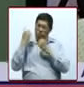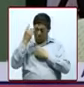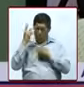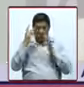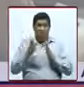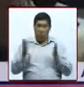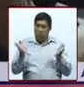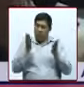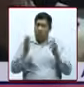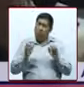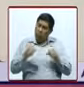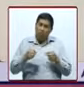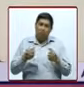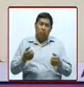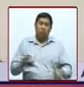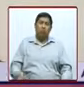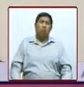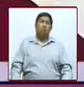políticas.